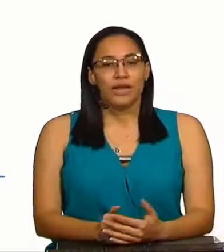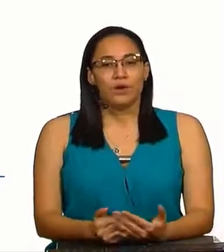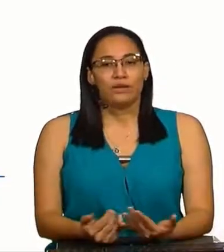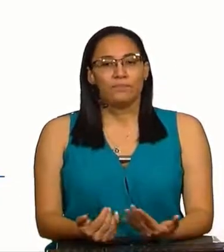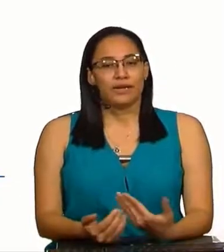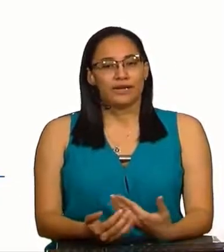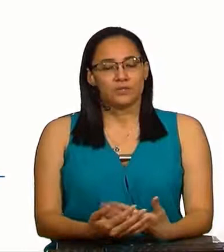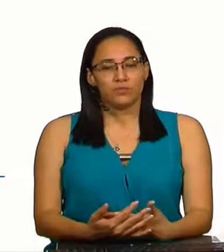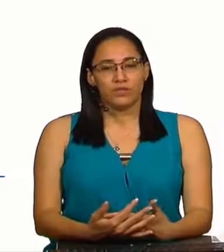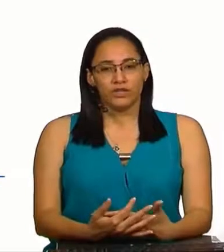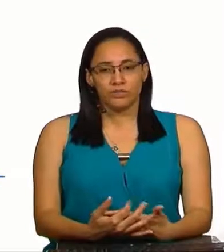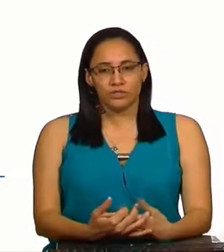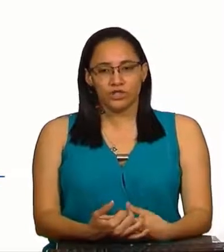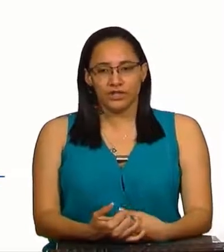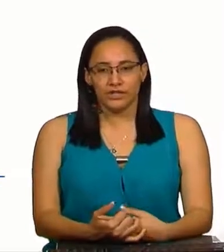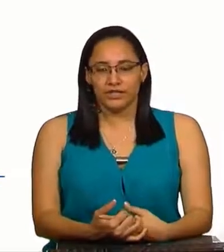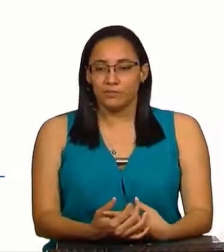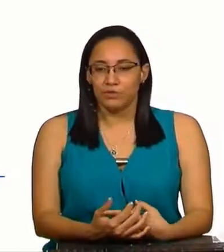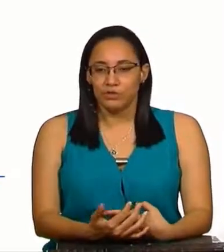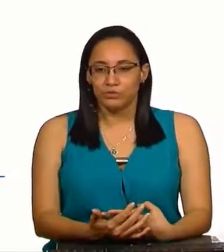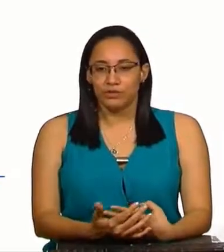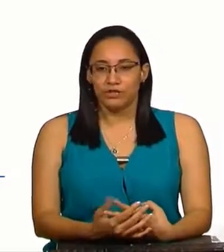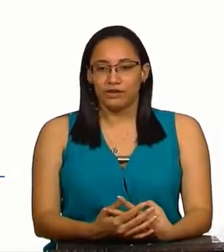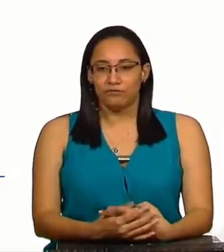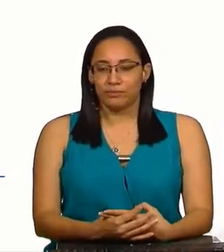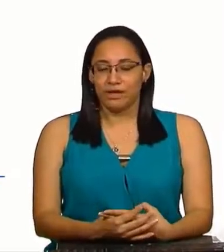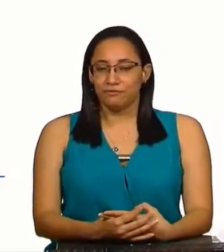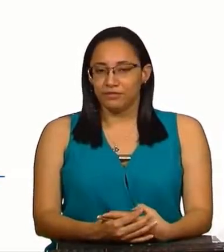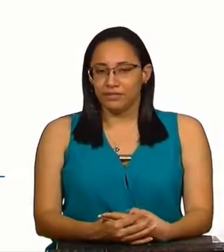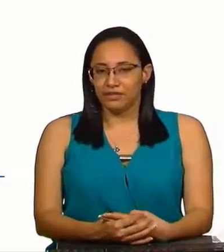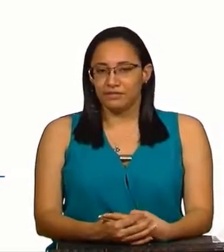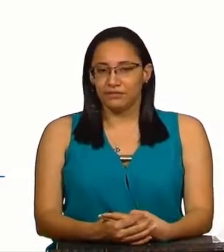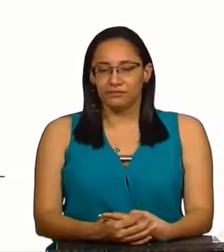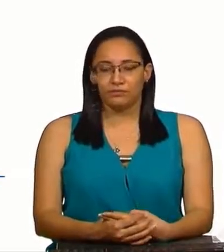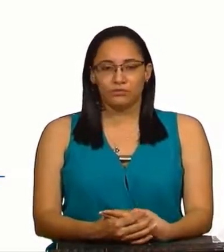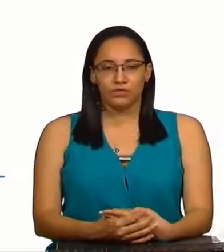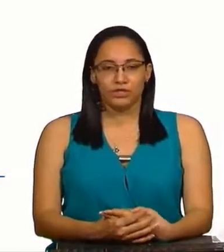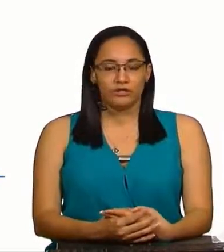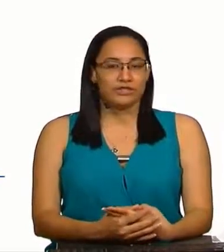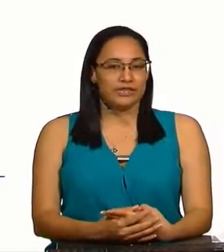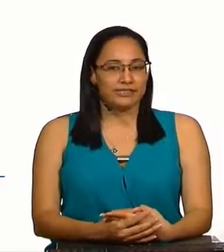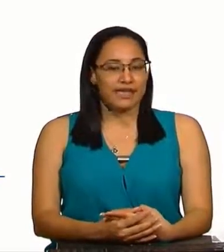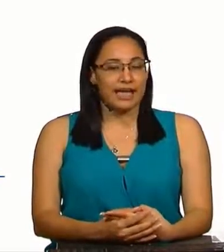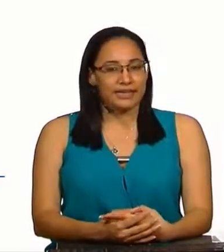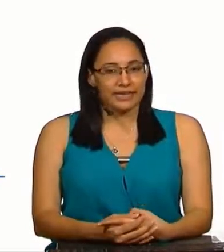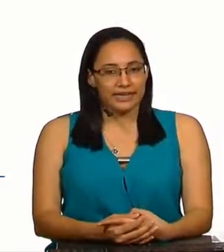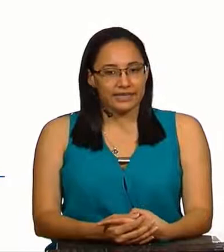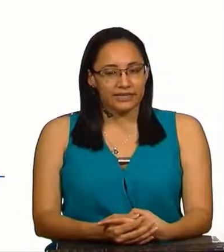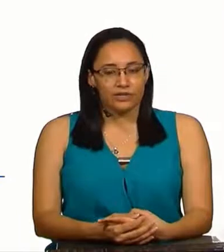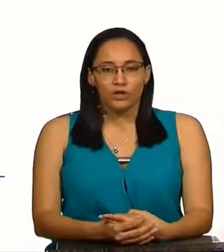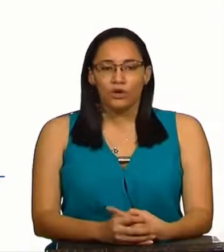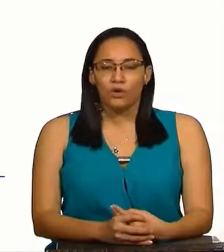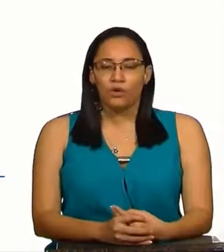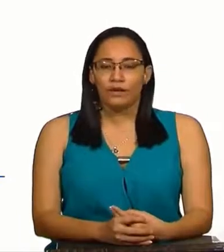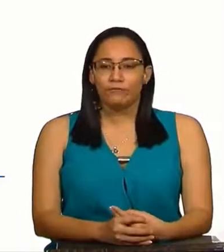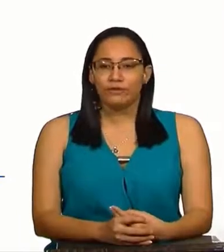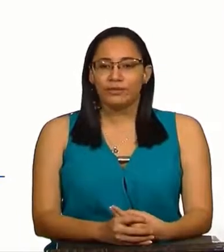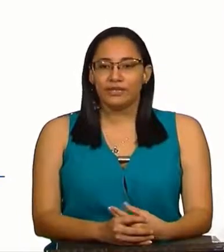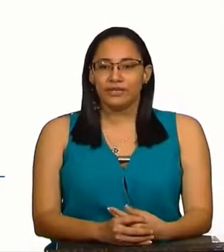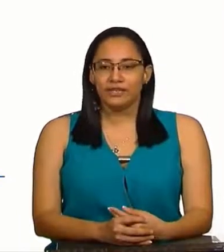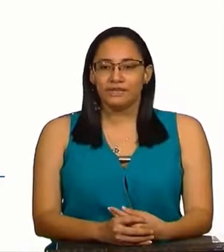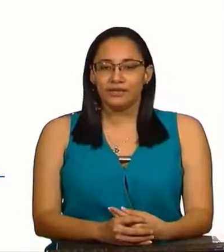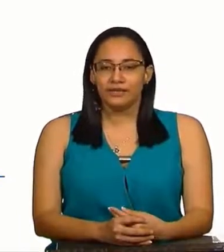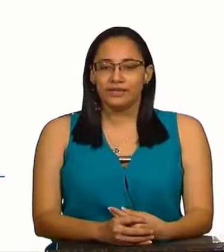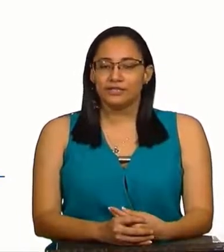Muy bien, ahora y para responder cómo sería, tenemos dos opciones. La forma afirmativa, donde digo yes, I can. O la